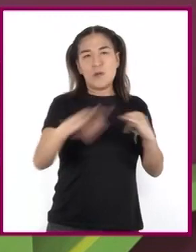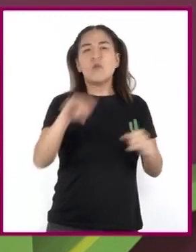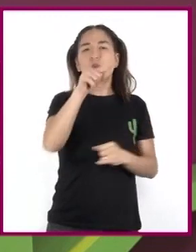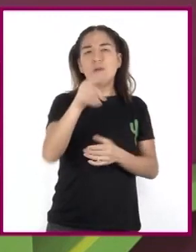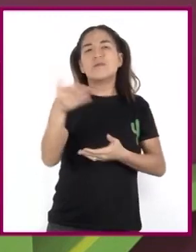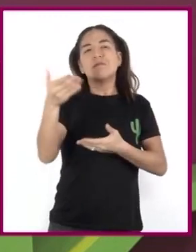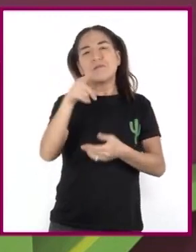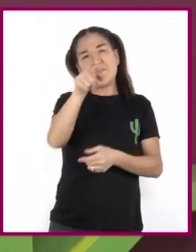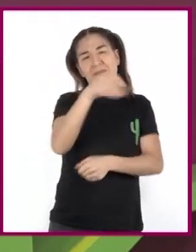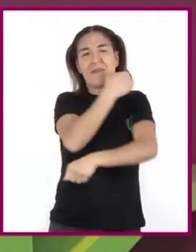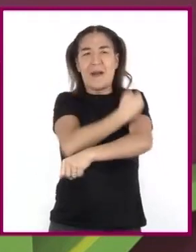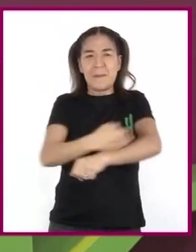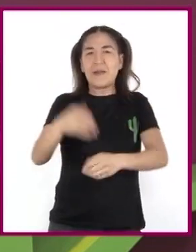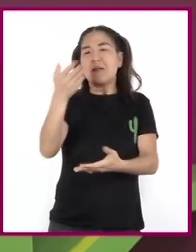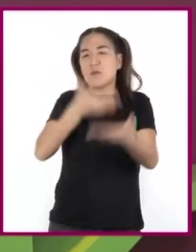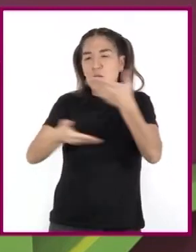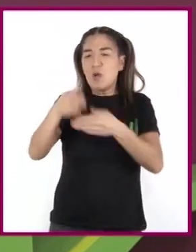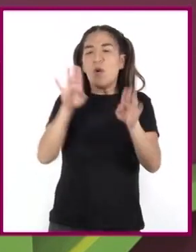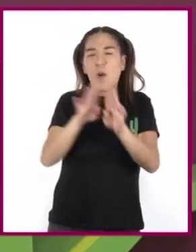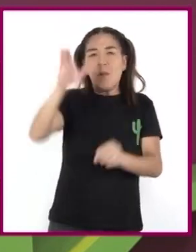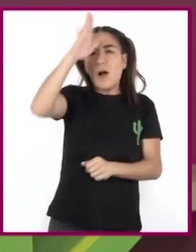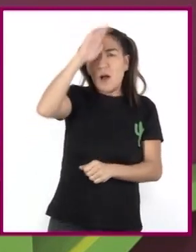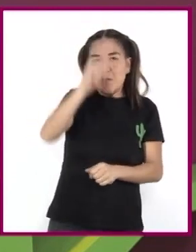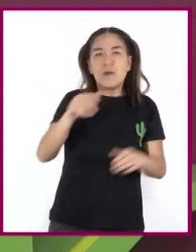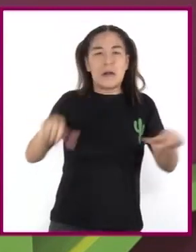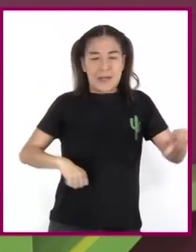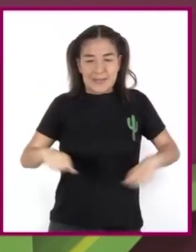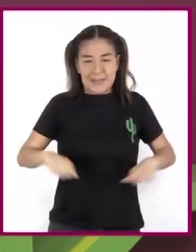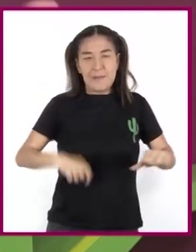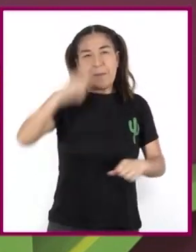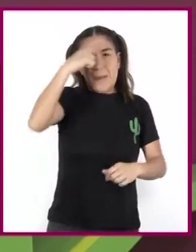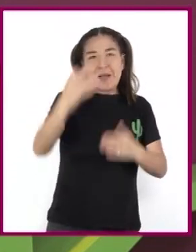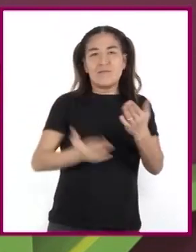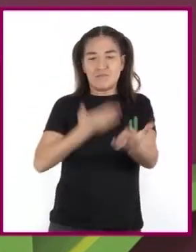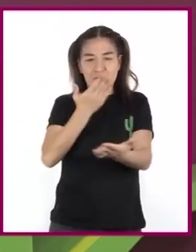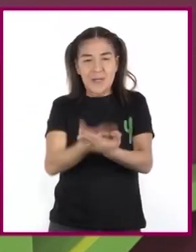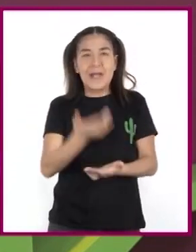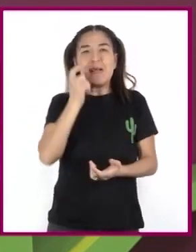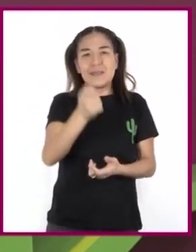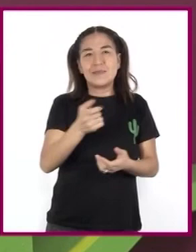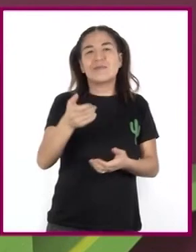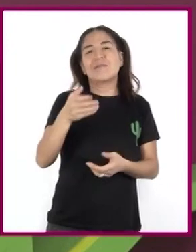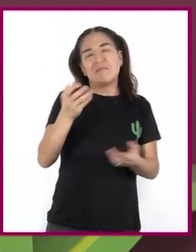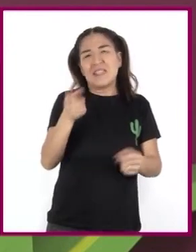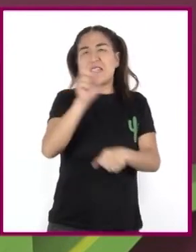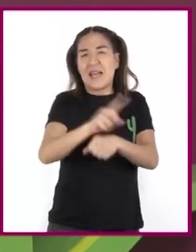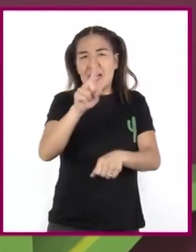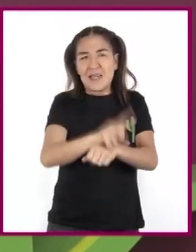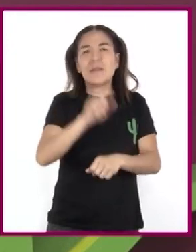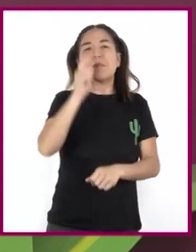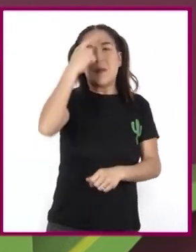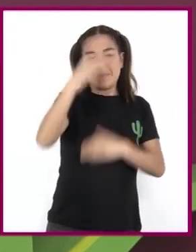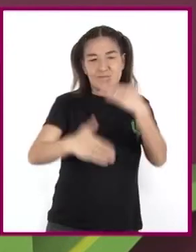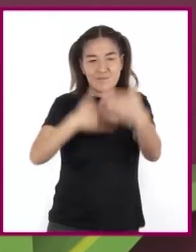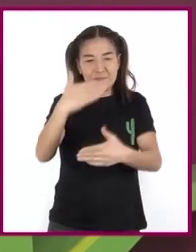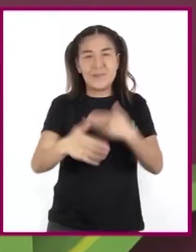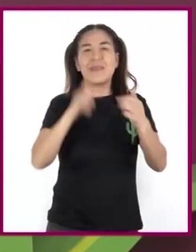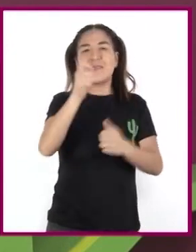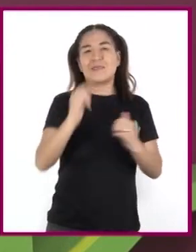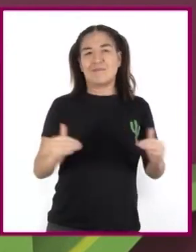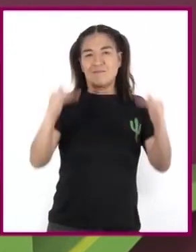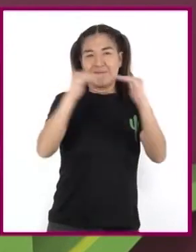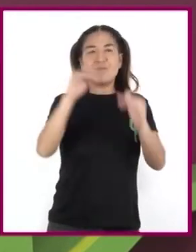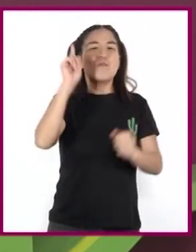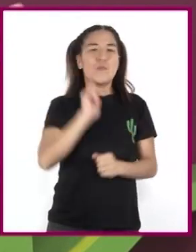trabajo con sus familias y acuerden qué acciones pueden promover en el ámbito cotidiano para avanzar hacia la equidad